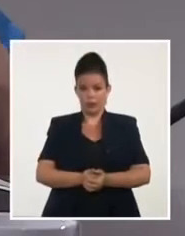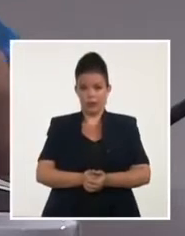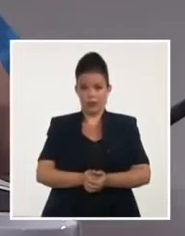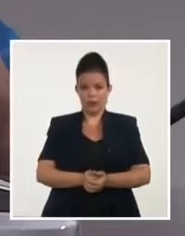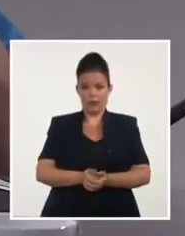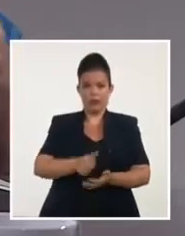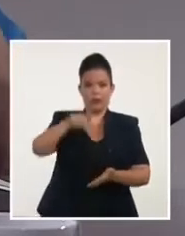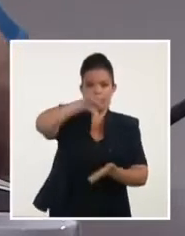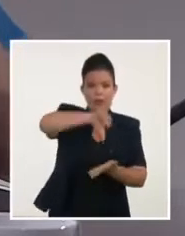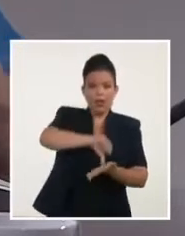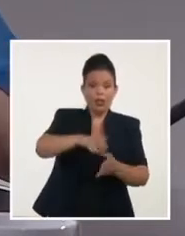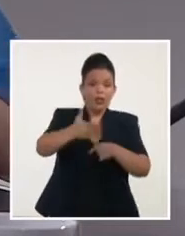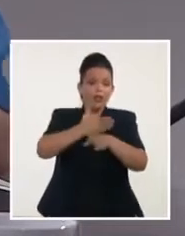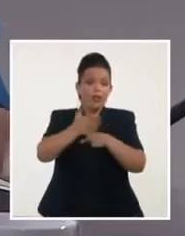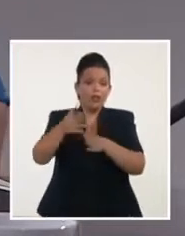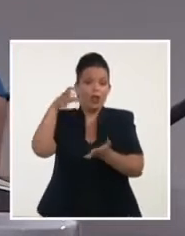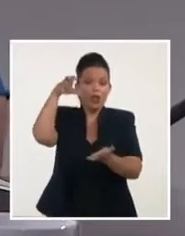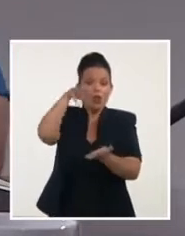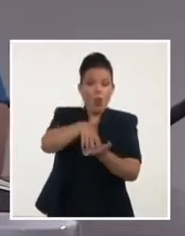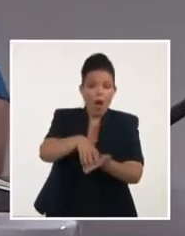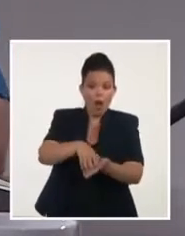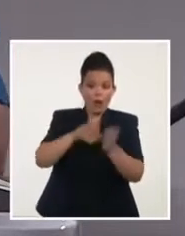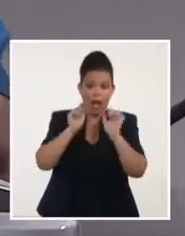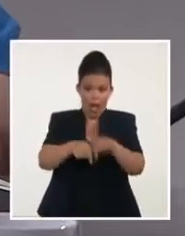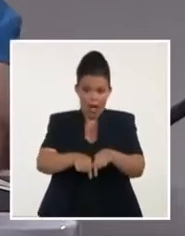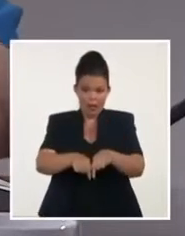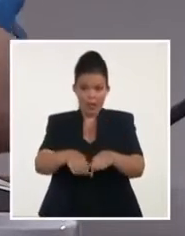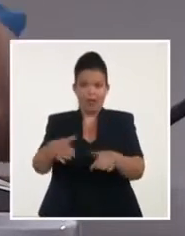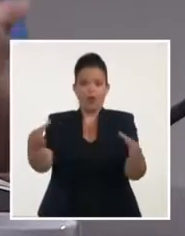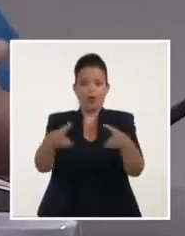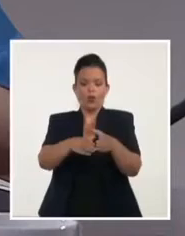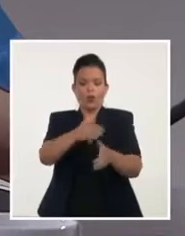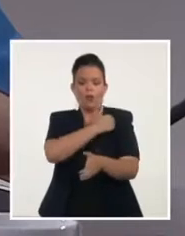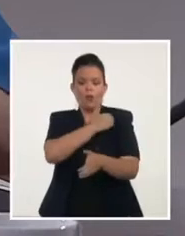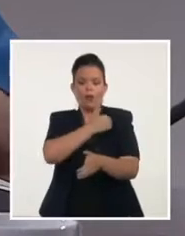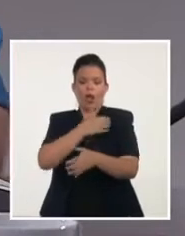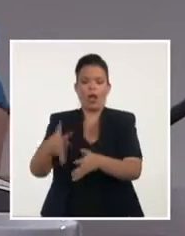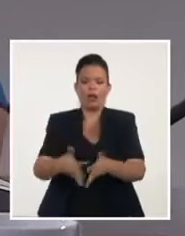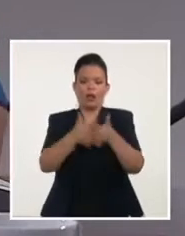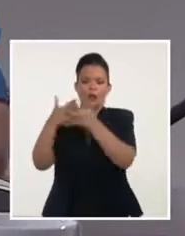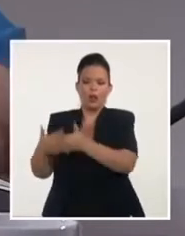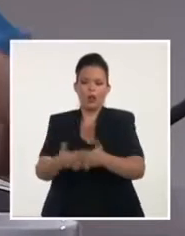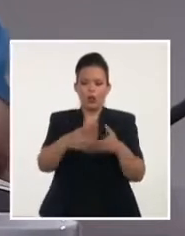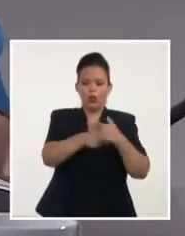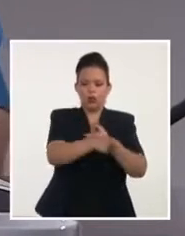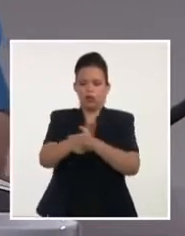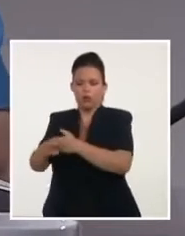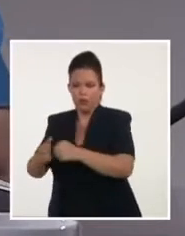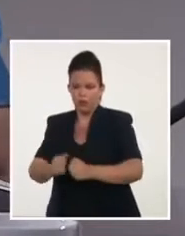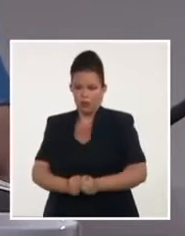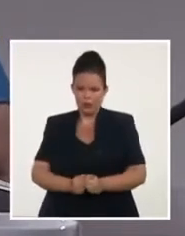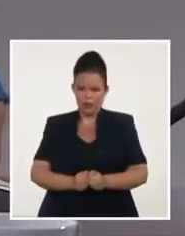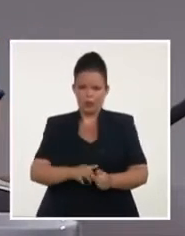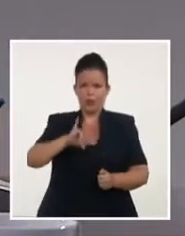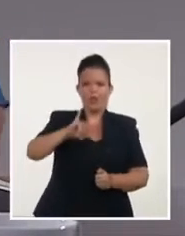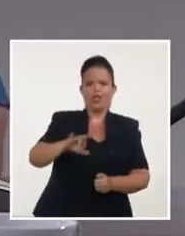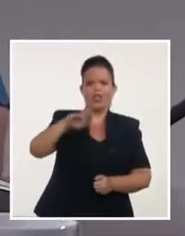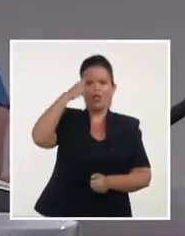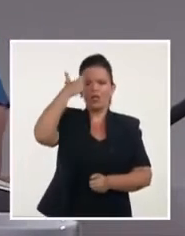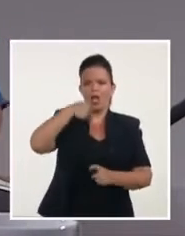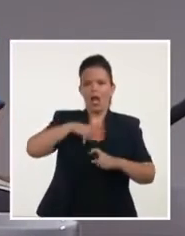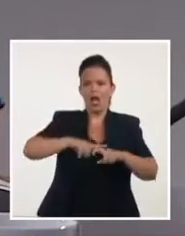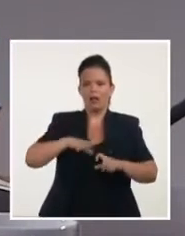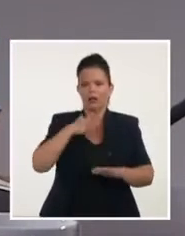esa información diariamente sabíamos que ahí había resistencia, que en Irak funcionaban las cosas incluso en medio de un bloqueo brutal